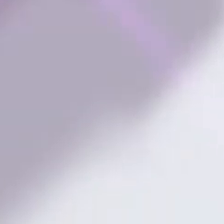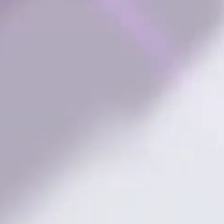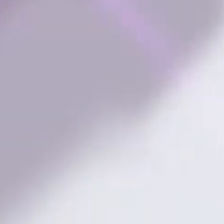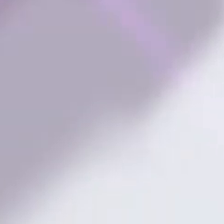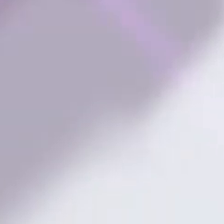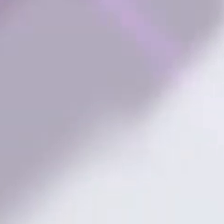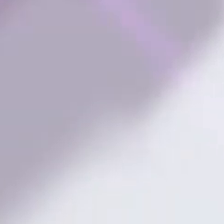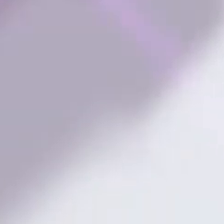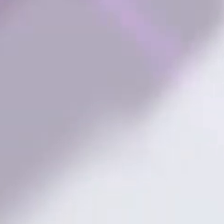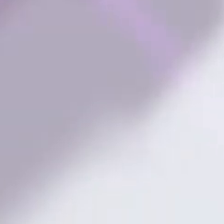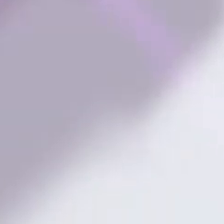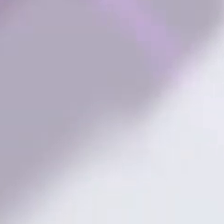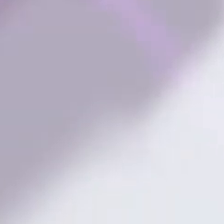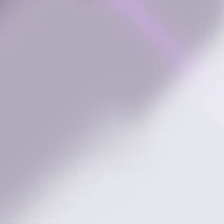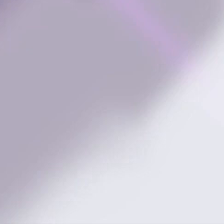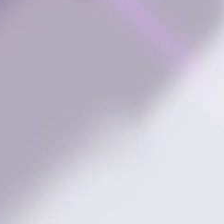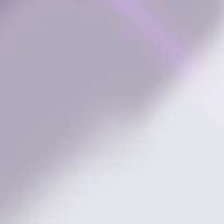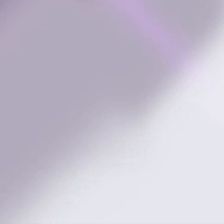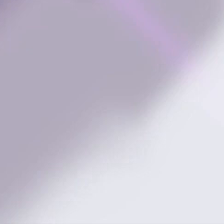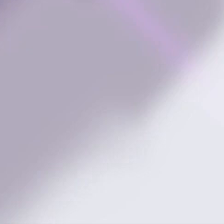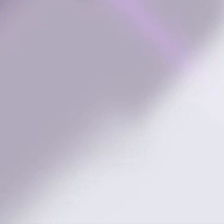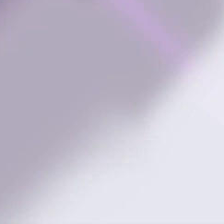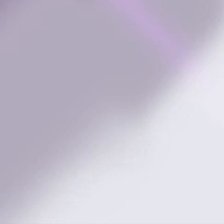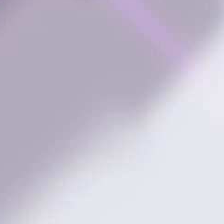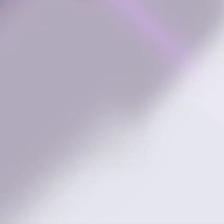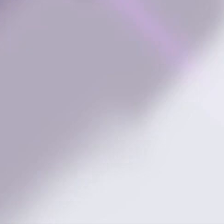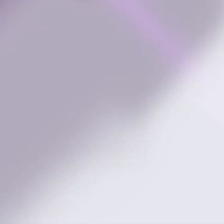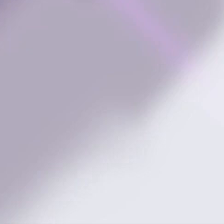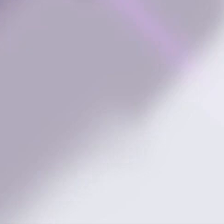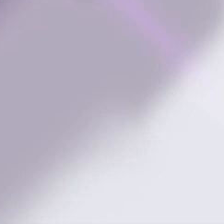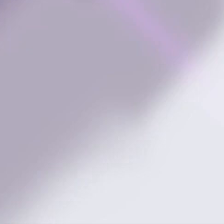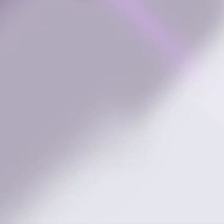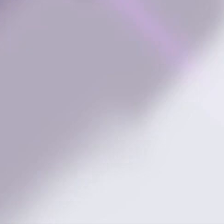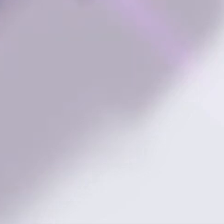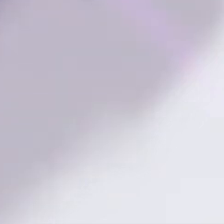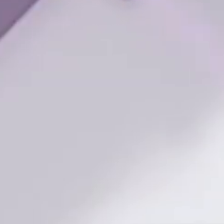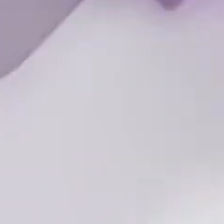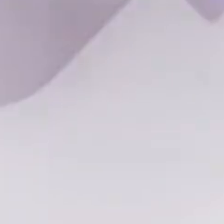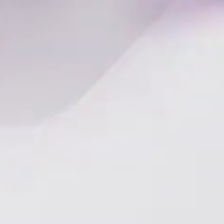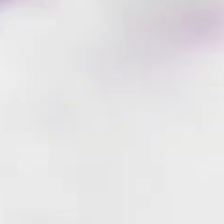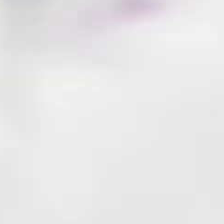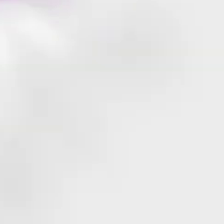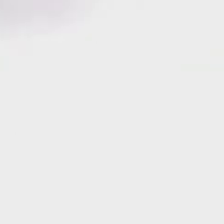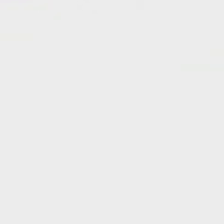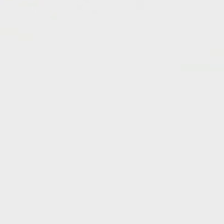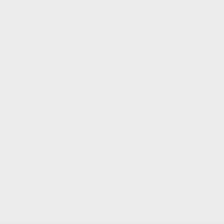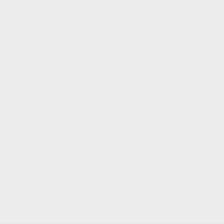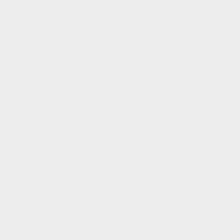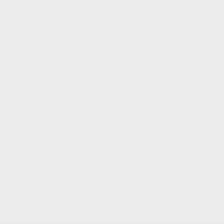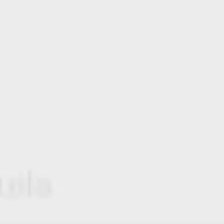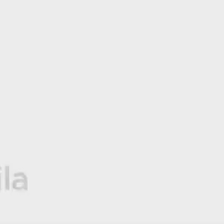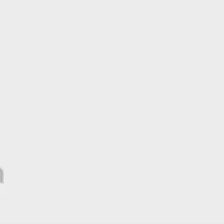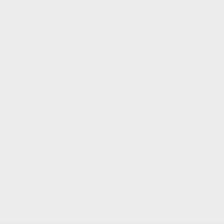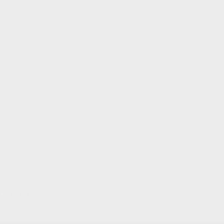Para hacer democracia, se requiere estar bien informados. La Urna, programa del Instituto